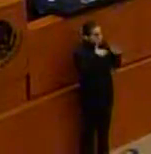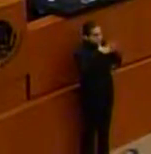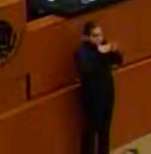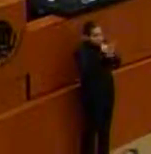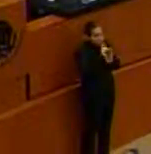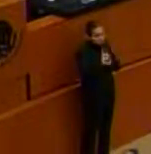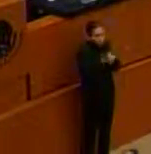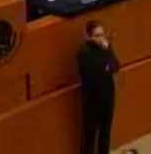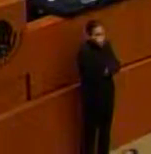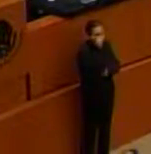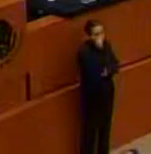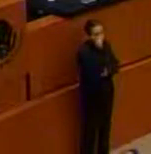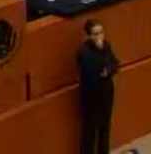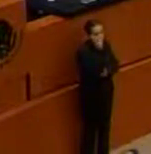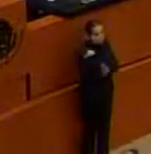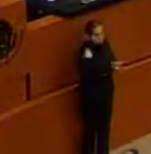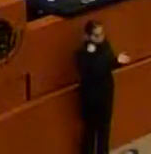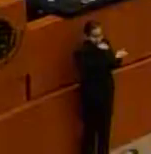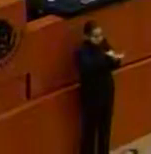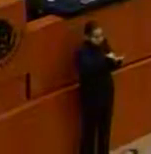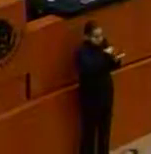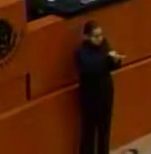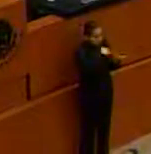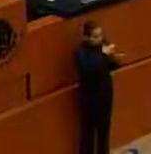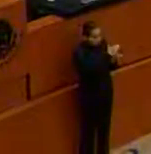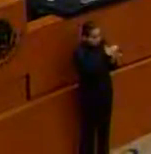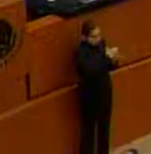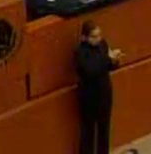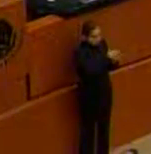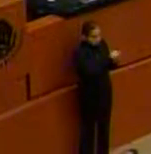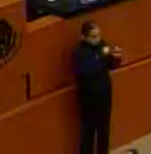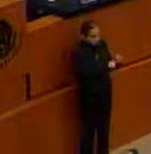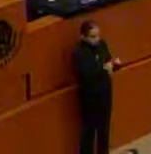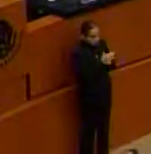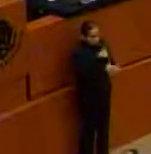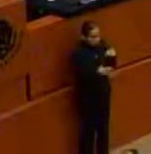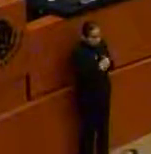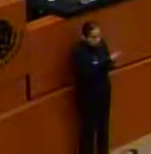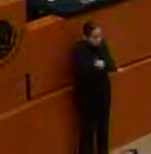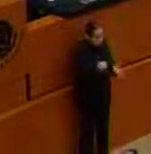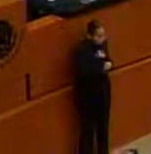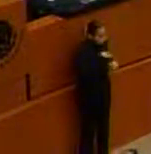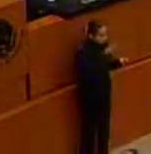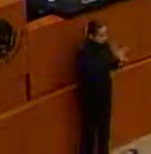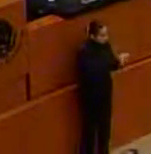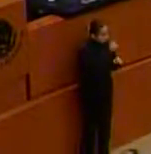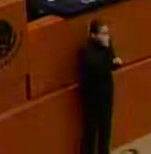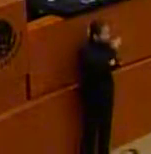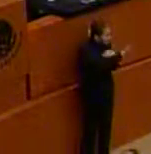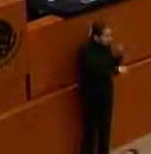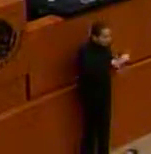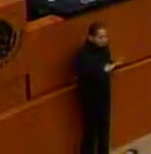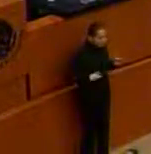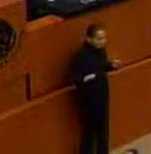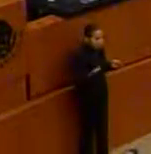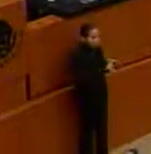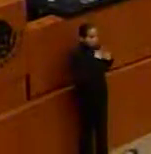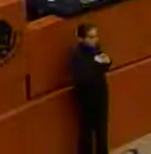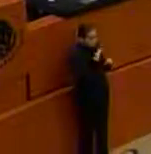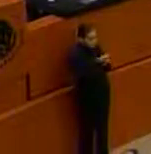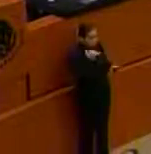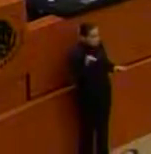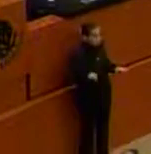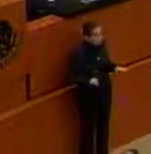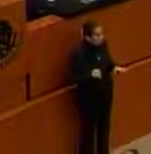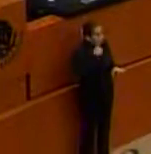mil millones de dólares, implementó un esquema de ayudas en efectivo a la población, a toda la población, y eso